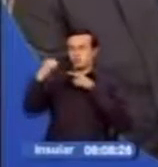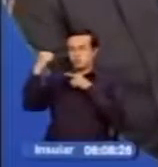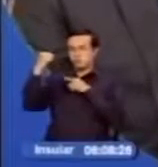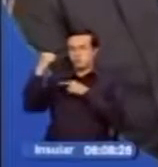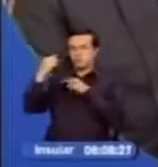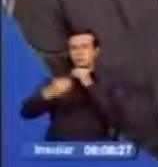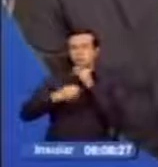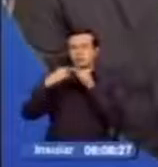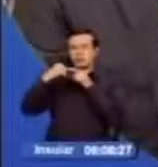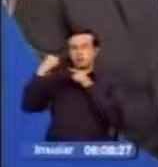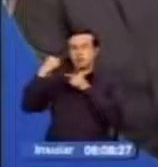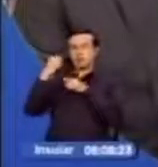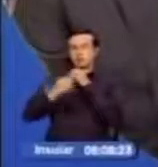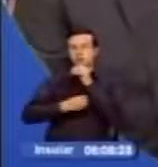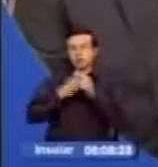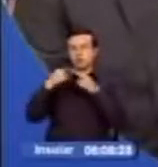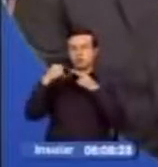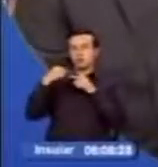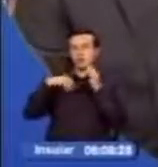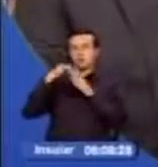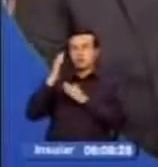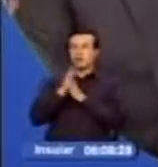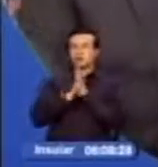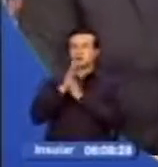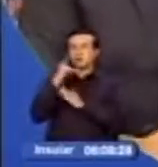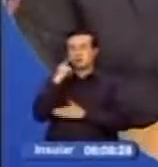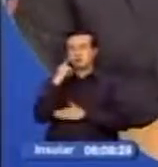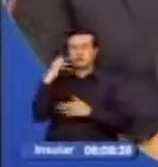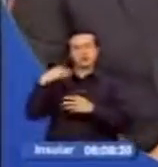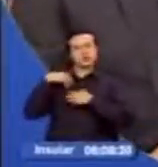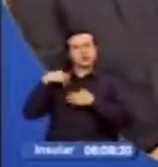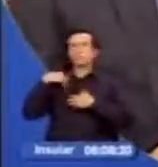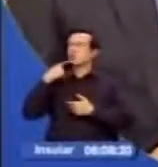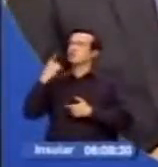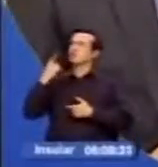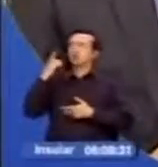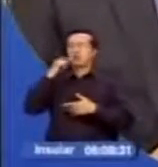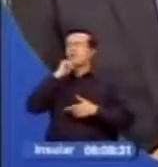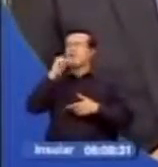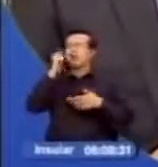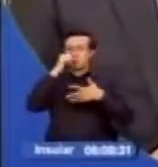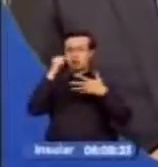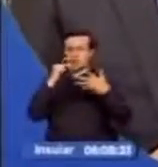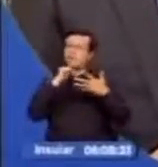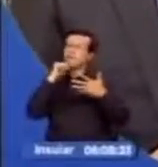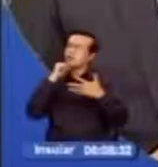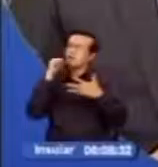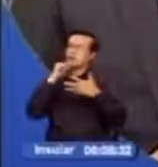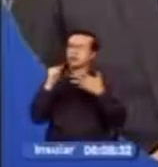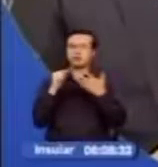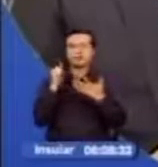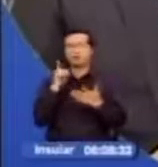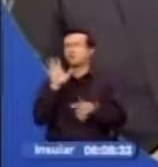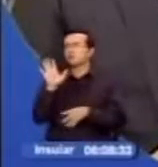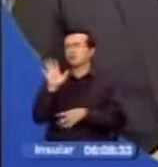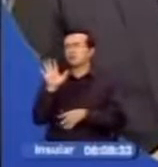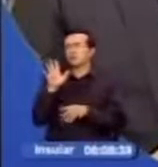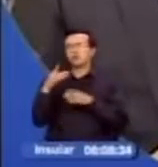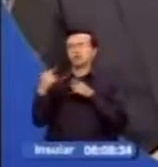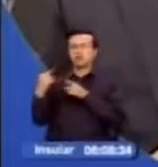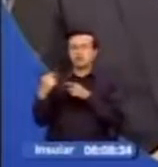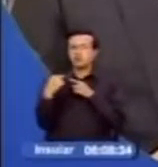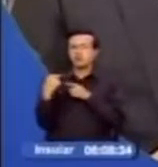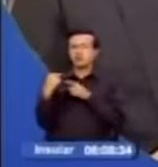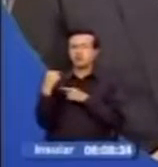hacer? Propiciar el mayor gasto posible, reclamar porque no se ha hecho esto y el otro, e impedir toda forma